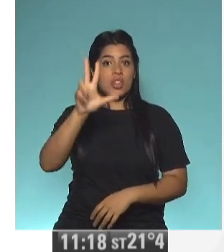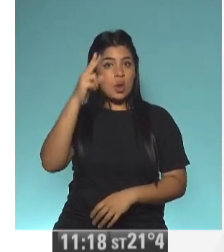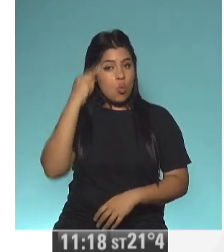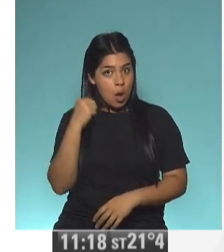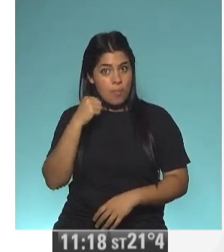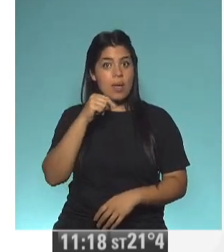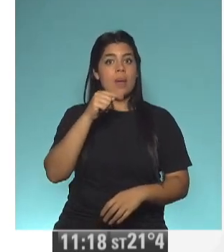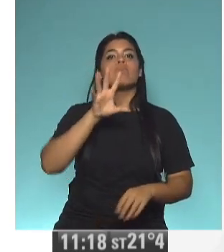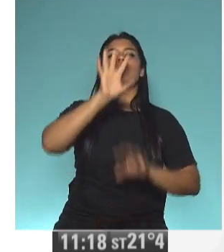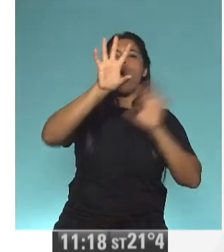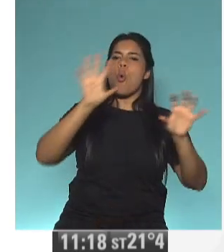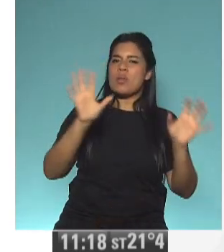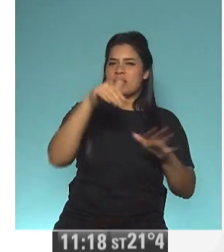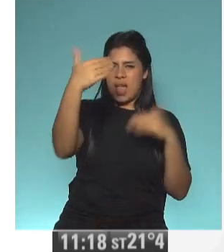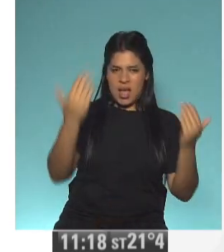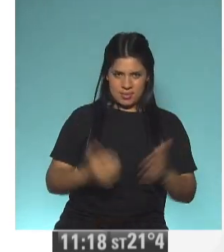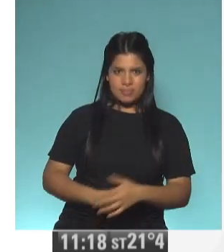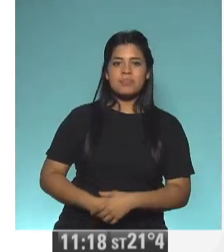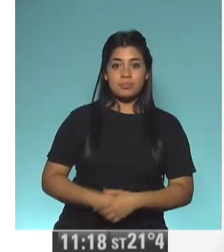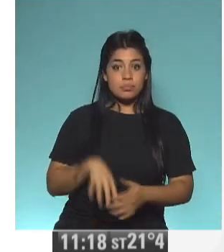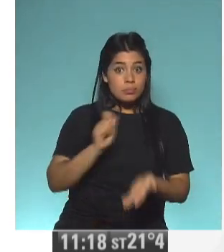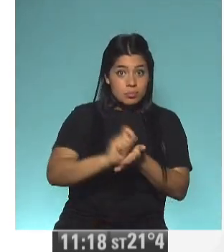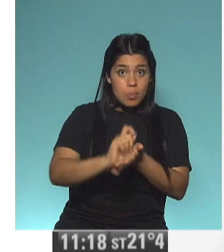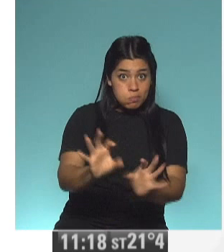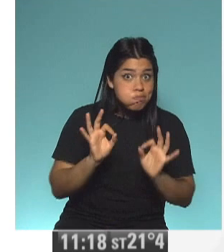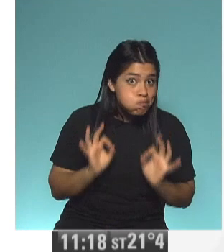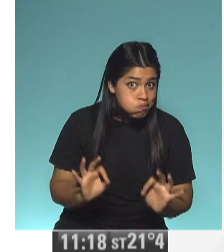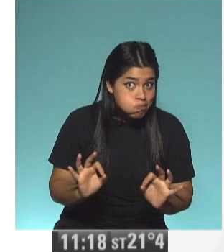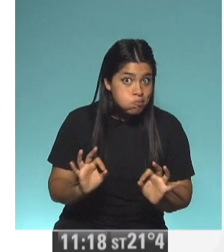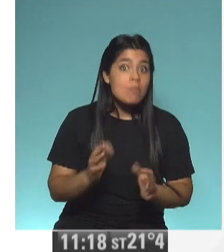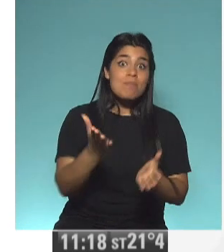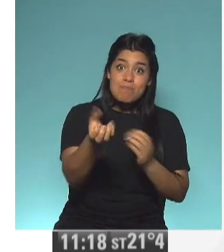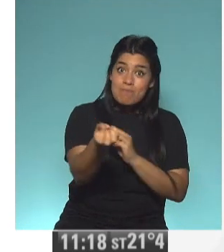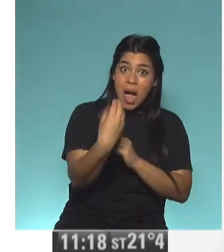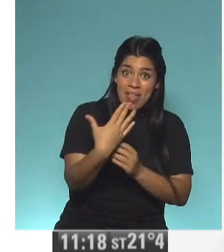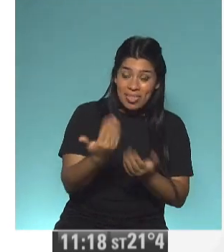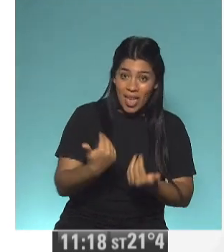011-3275-2139 si estás en otra provincia. ¿Ya lo agendaste? Escribinos.